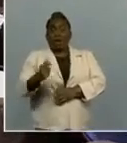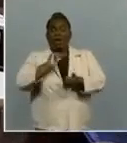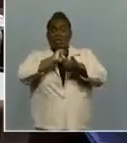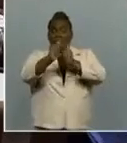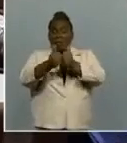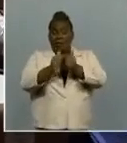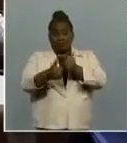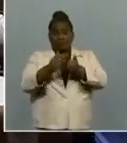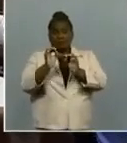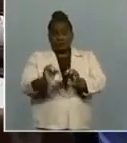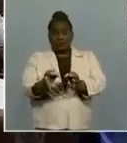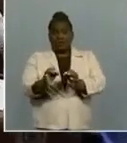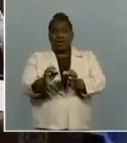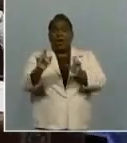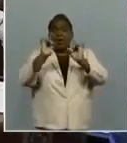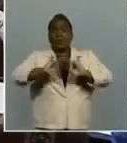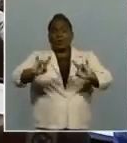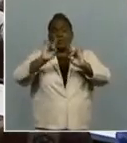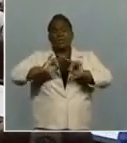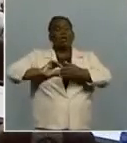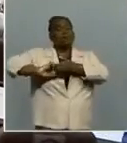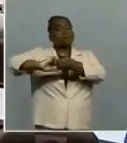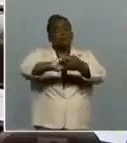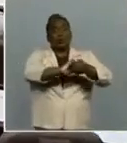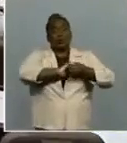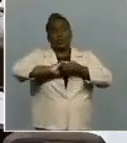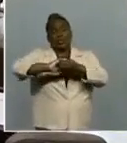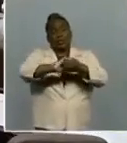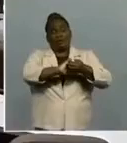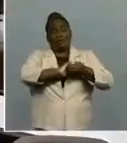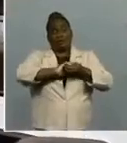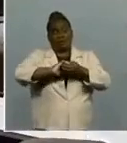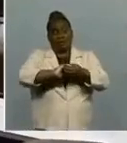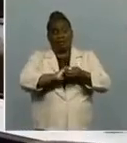universidades y la solidaridad humana refundada